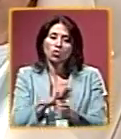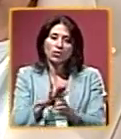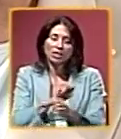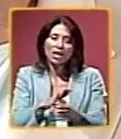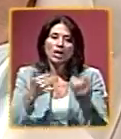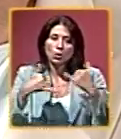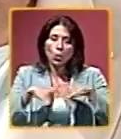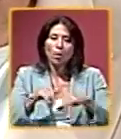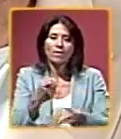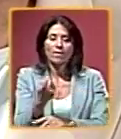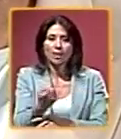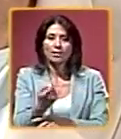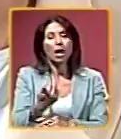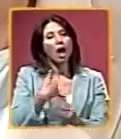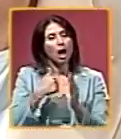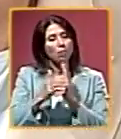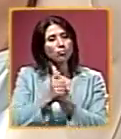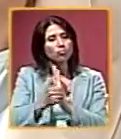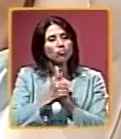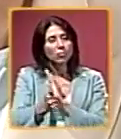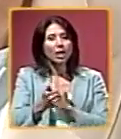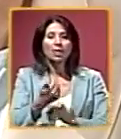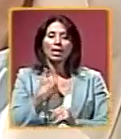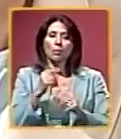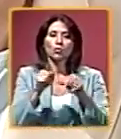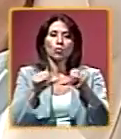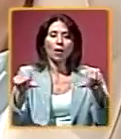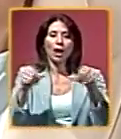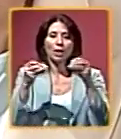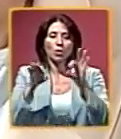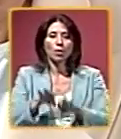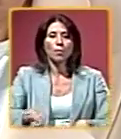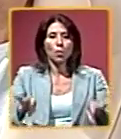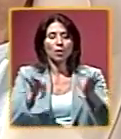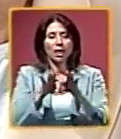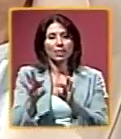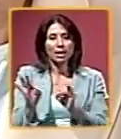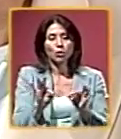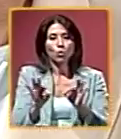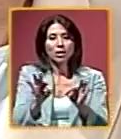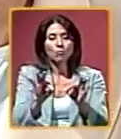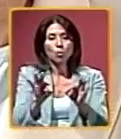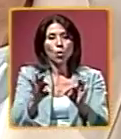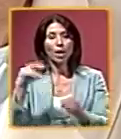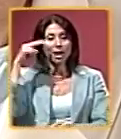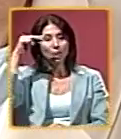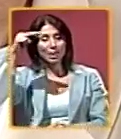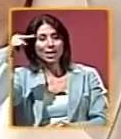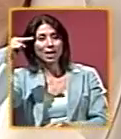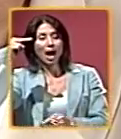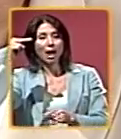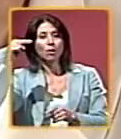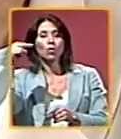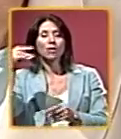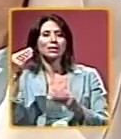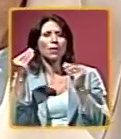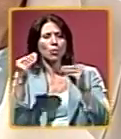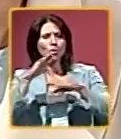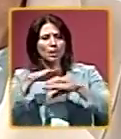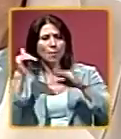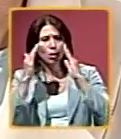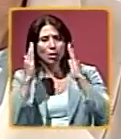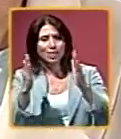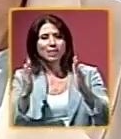más, hay potencialidades, tenemos un área muy importante en lo que es turismo, el mexicano está muy llamado de